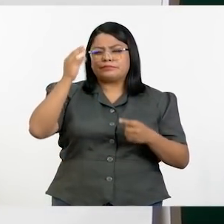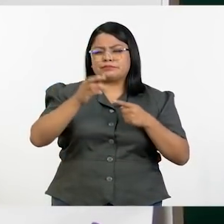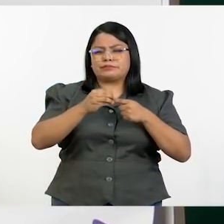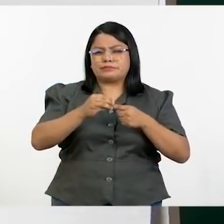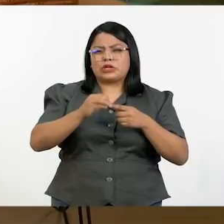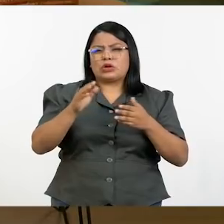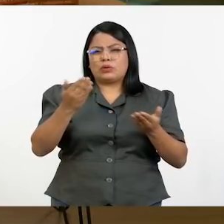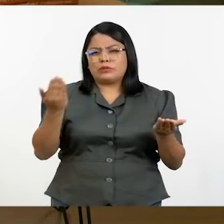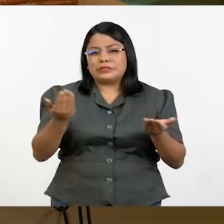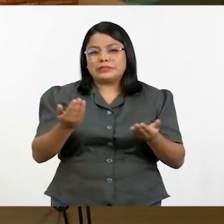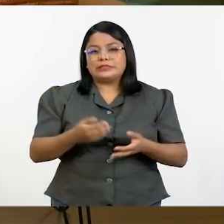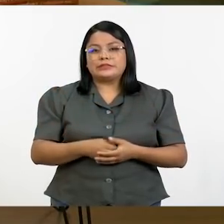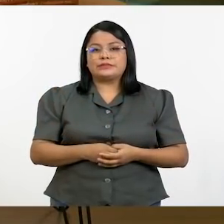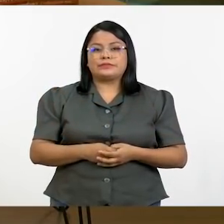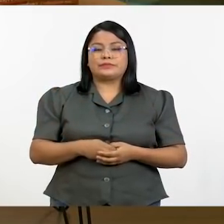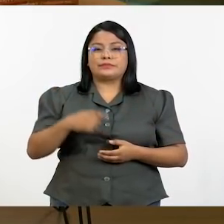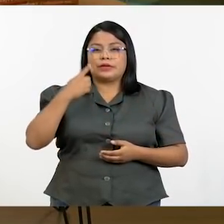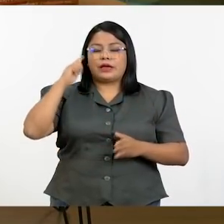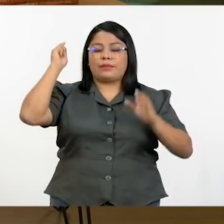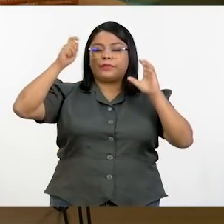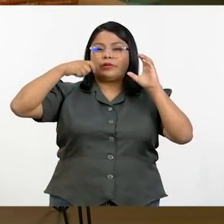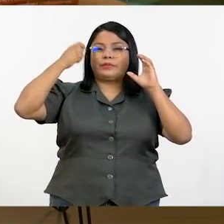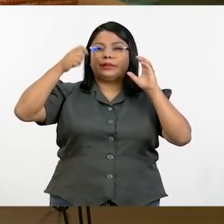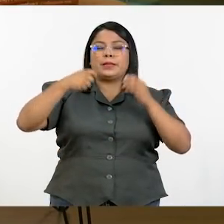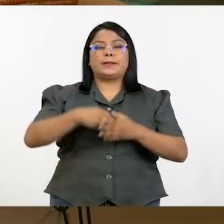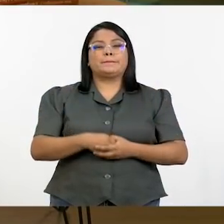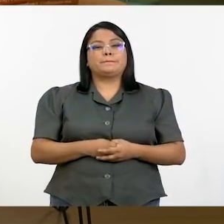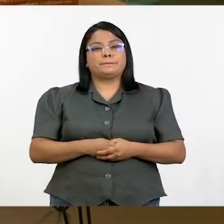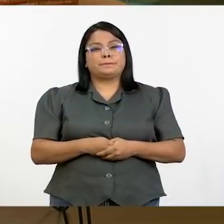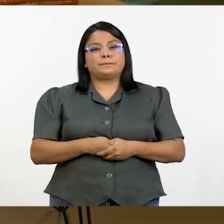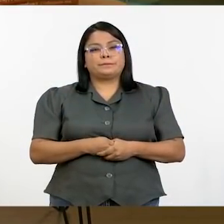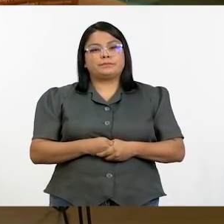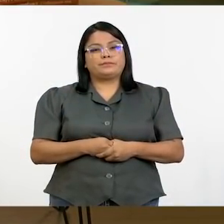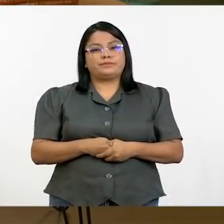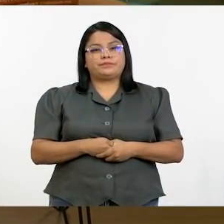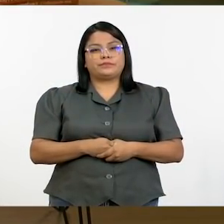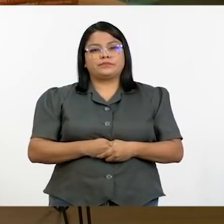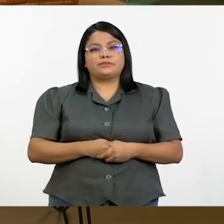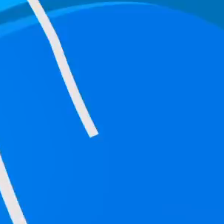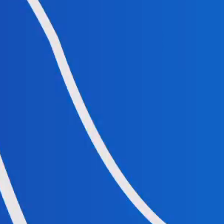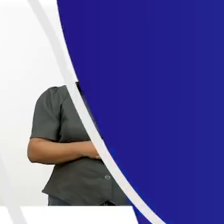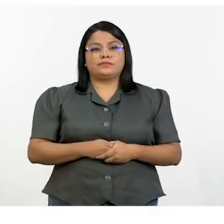a detalle cómo llenar este apartado, veamos la siguiente cápsula.